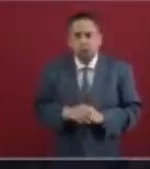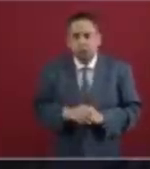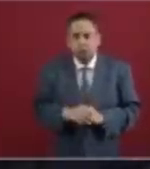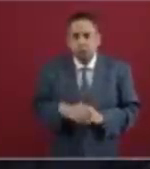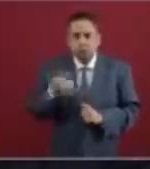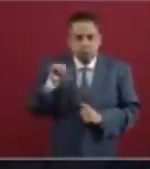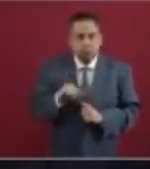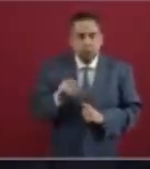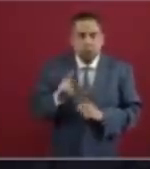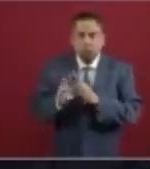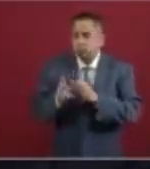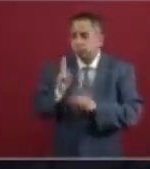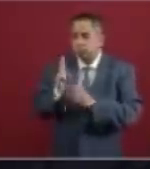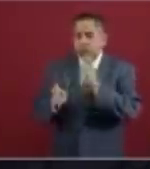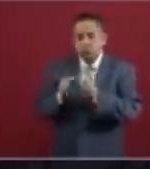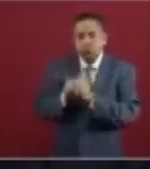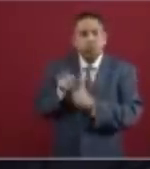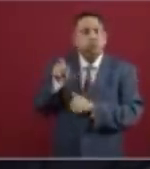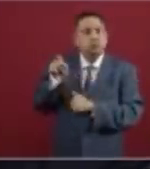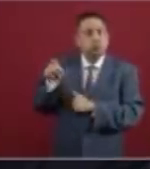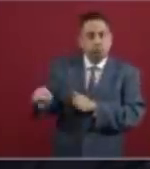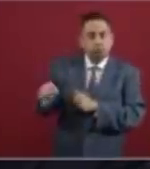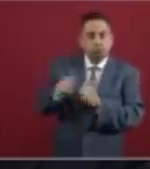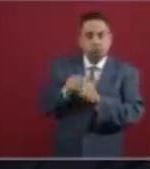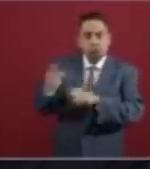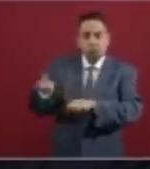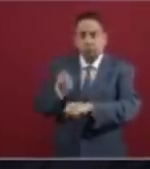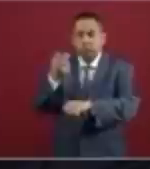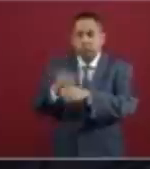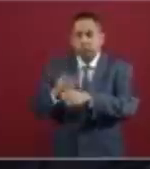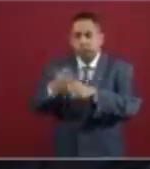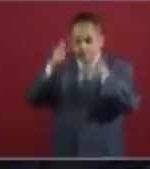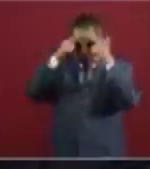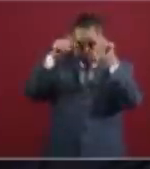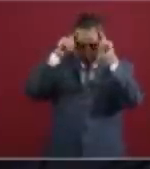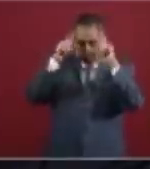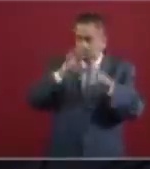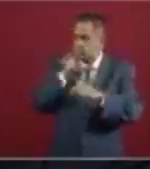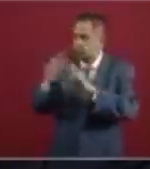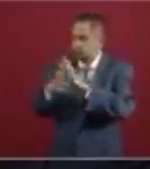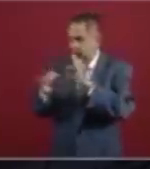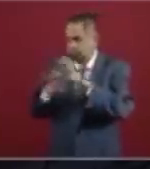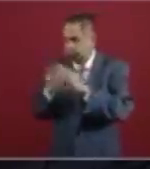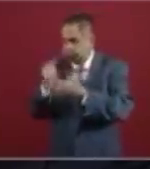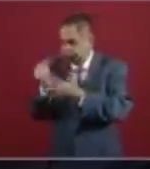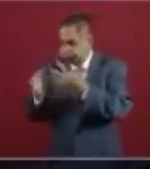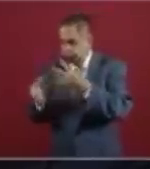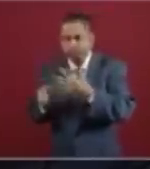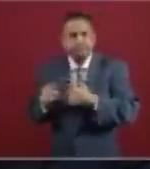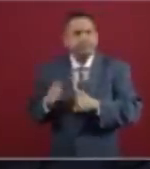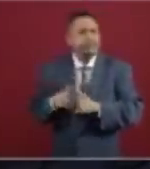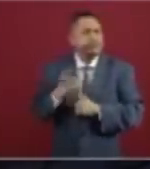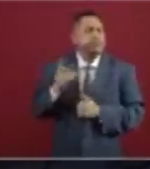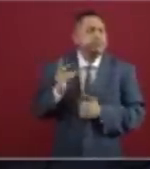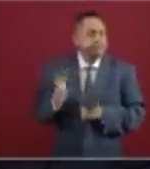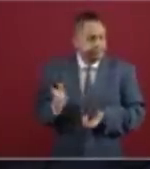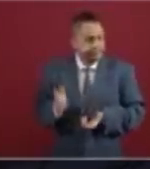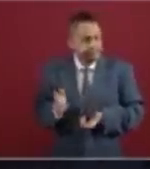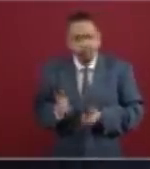le voy a tratar el asunto al secretario de Marina, porque ya